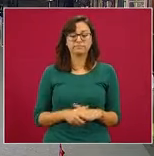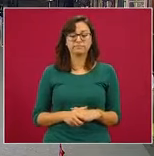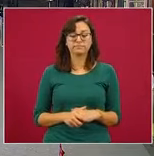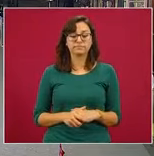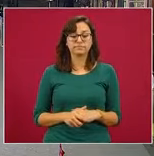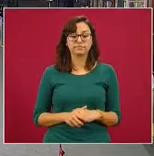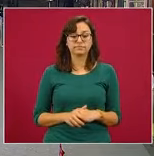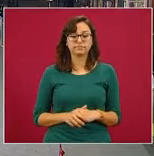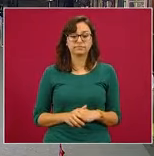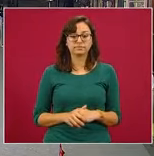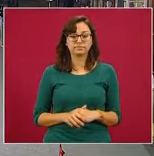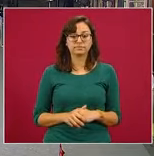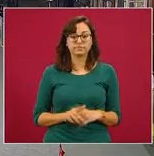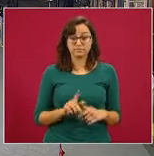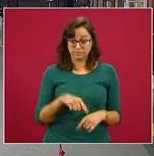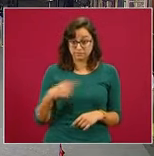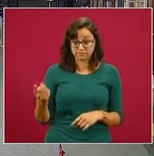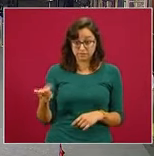¿Le pasa la palabra a Damián?